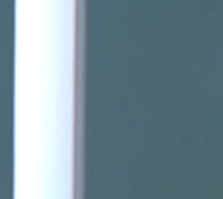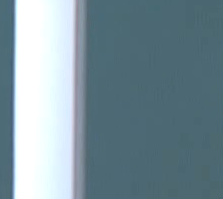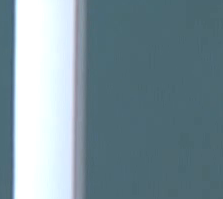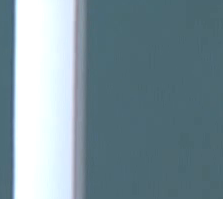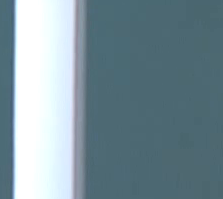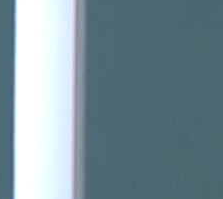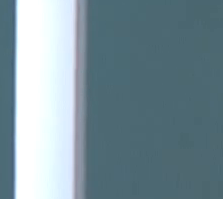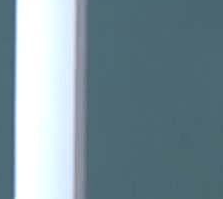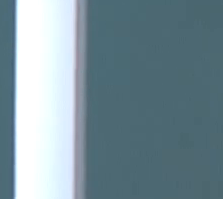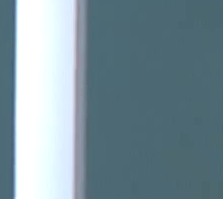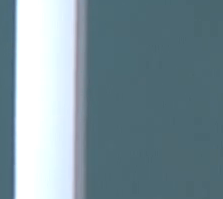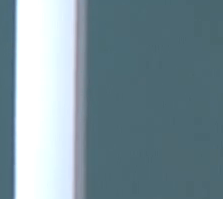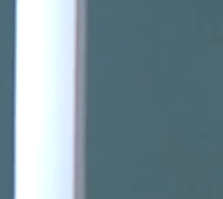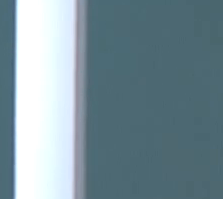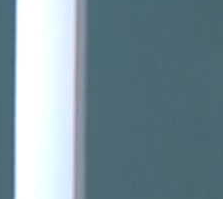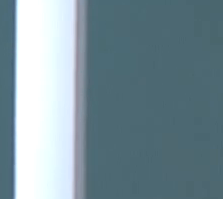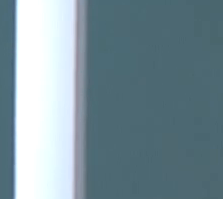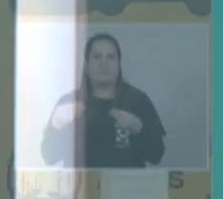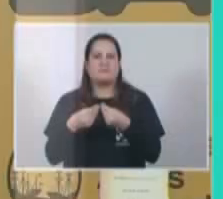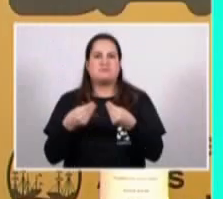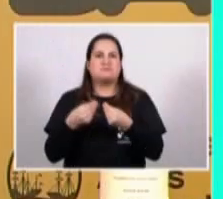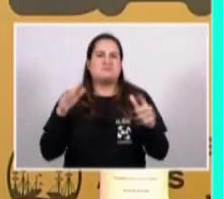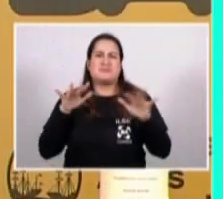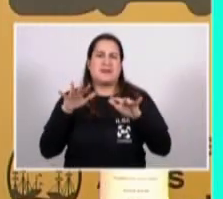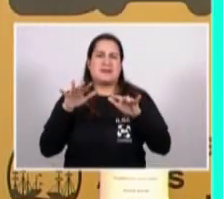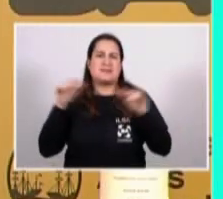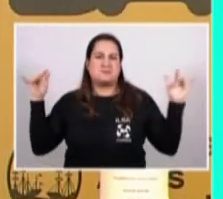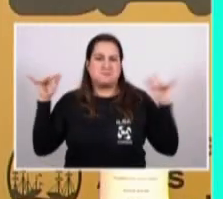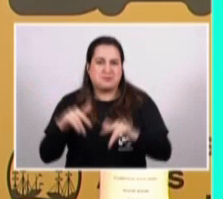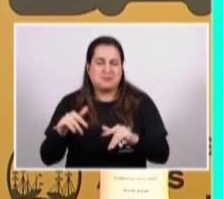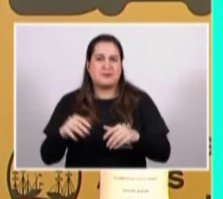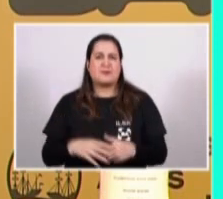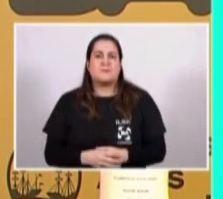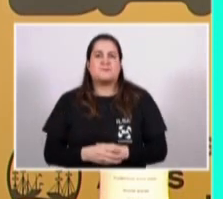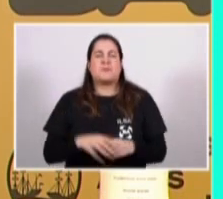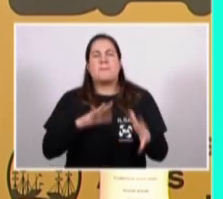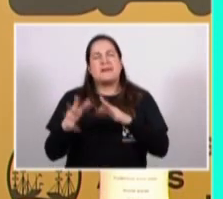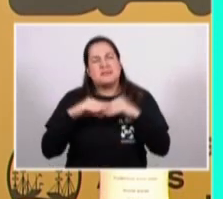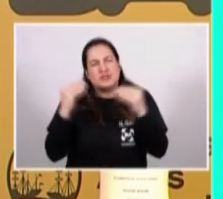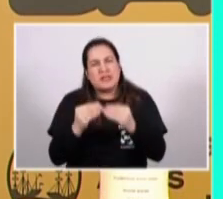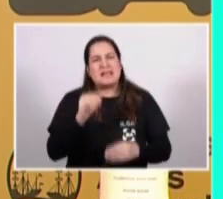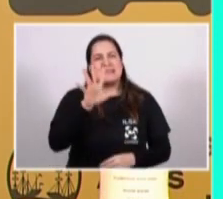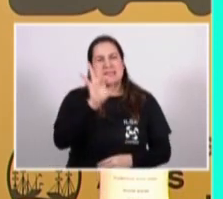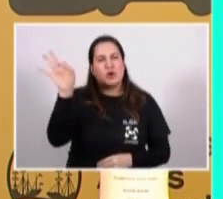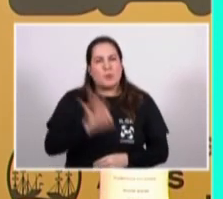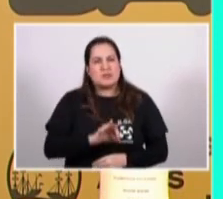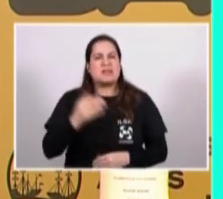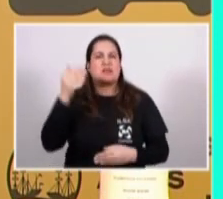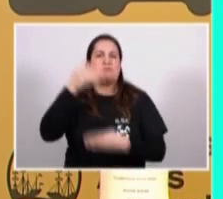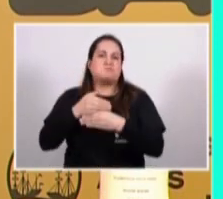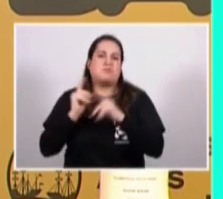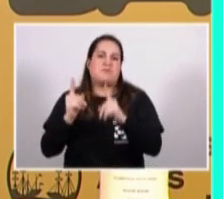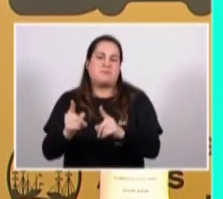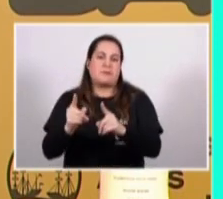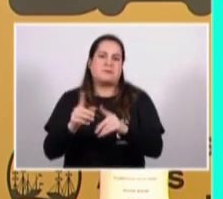cumplir con el fallo, ayer mostró una voluntad de pago y que esa voluntad de pago la va a hacer a través de